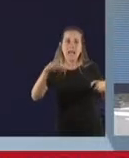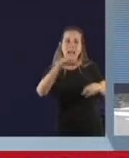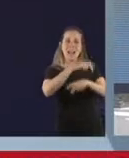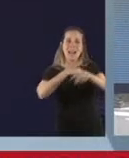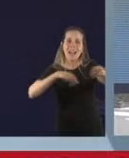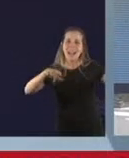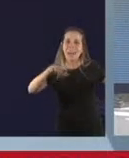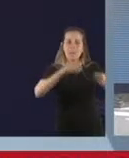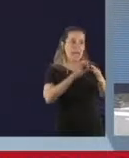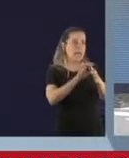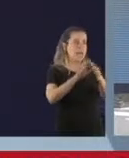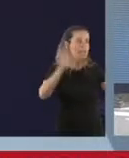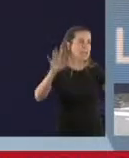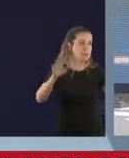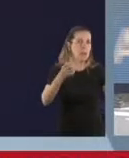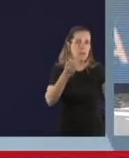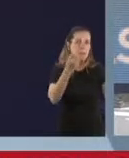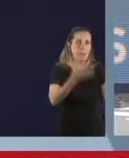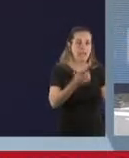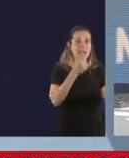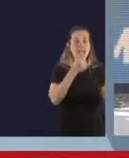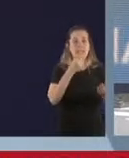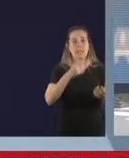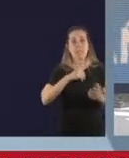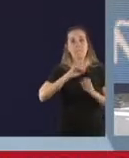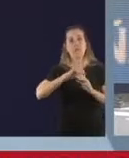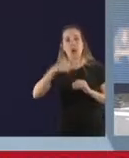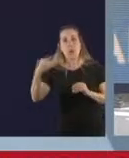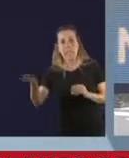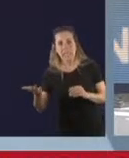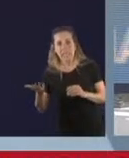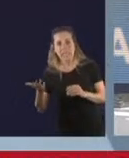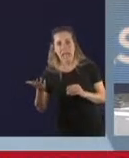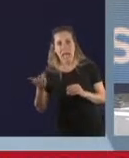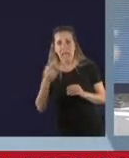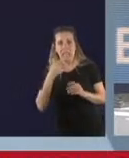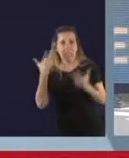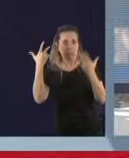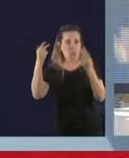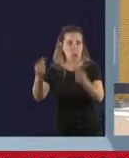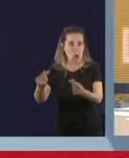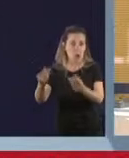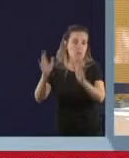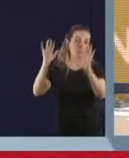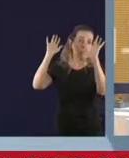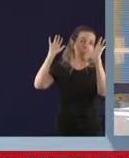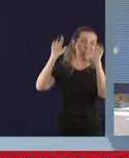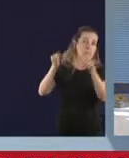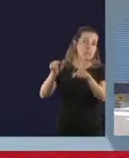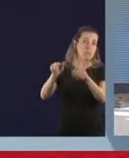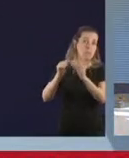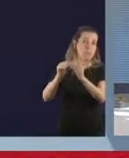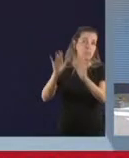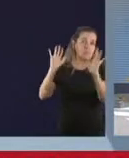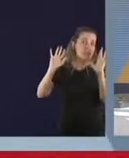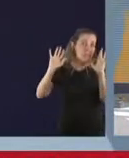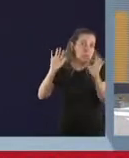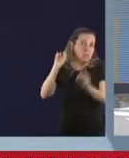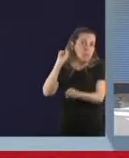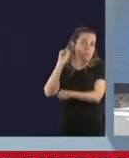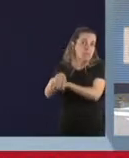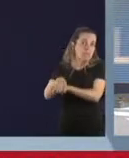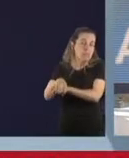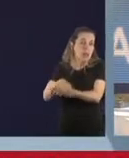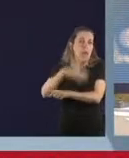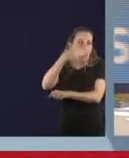histórico por ejemplo Luis gazua nuestro compañero en la cornisa lo ha puesto de manifiesto lo ha revelado y y muchos también